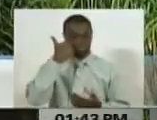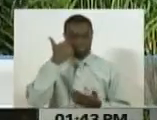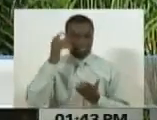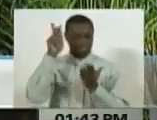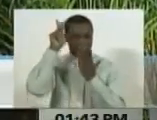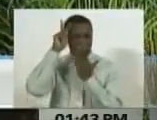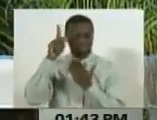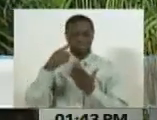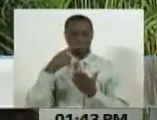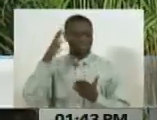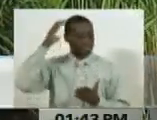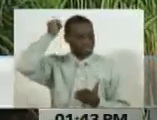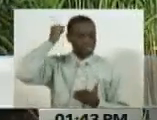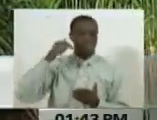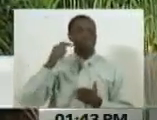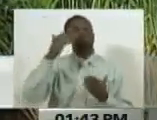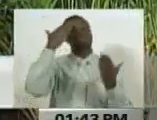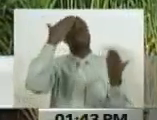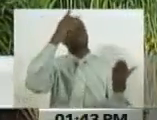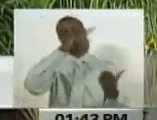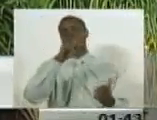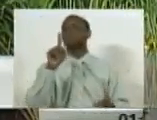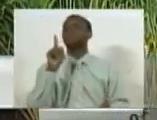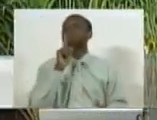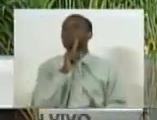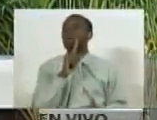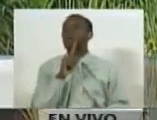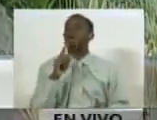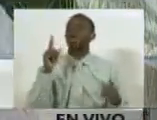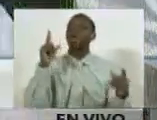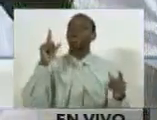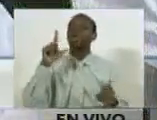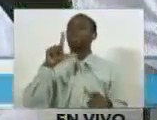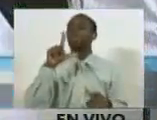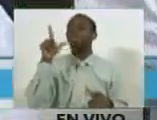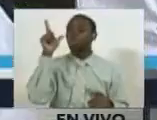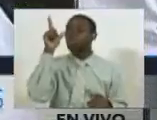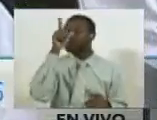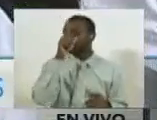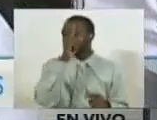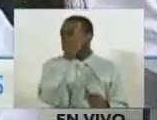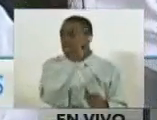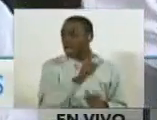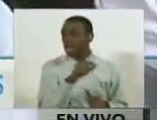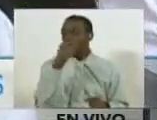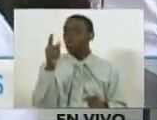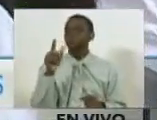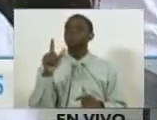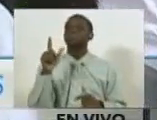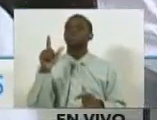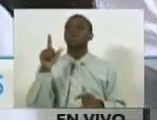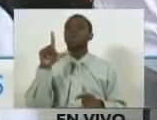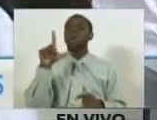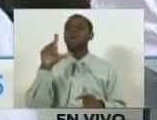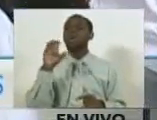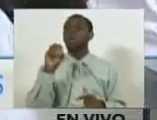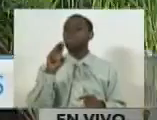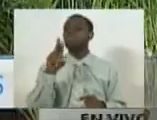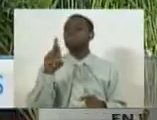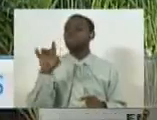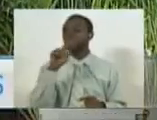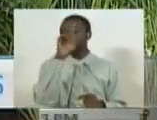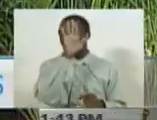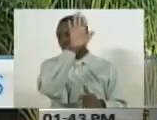a las maestras, a tus amigas, a Lourdes, ¿no? Dijiste, a Lucía, a tus maestras que quedaron allá. Un